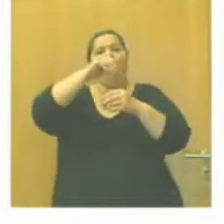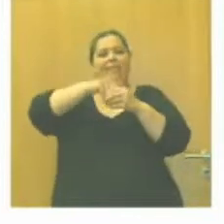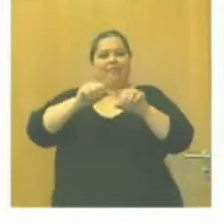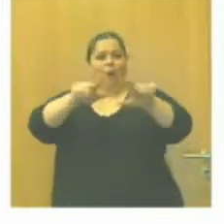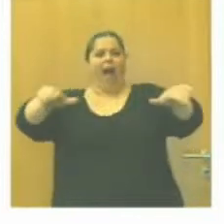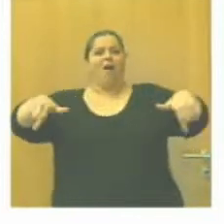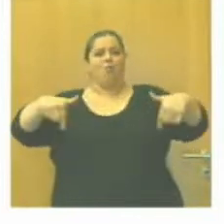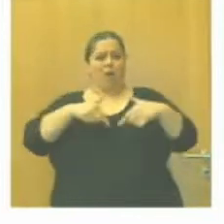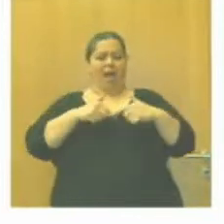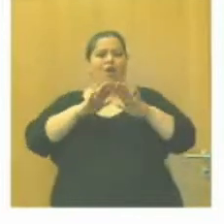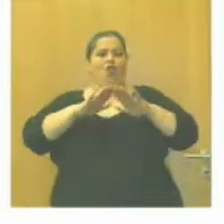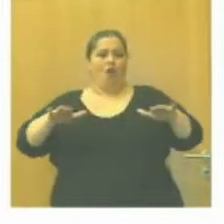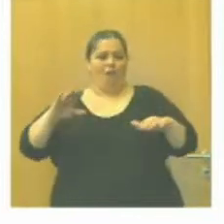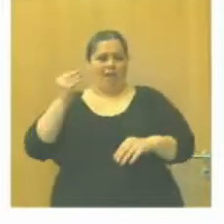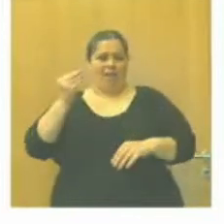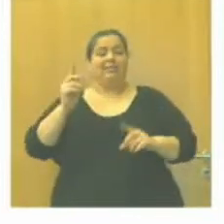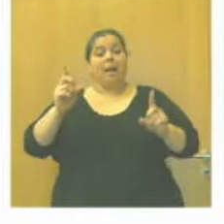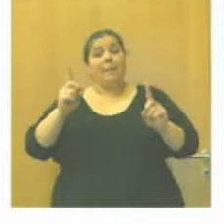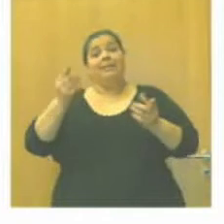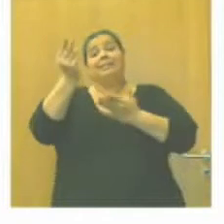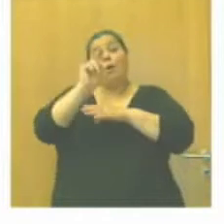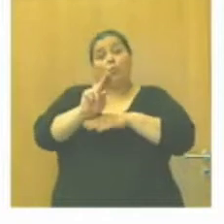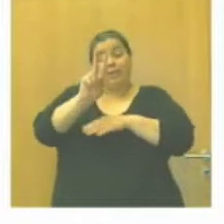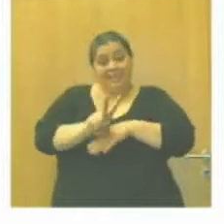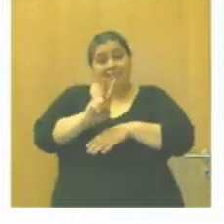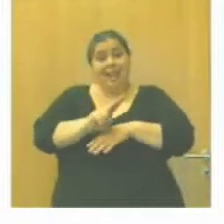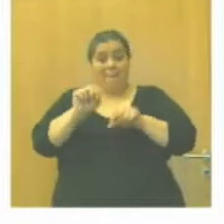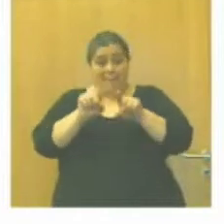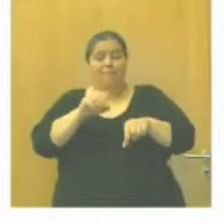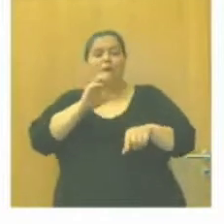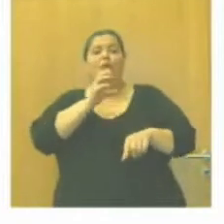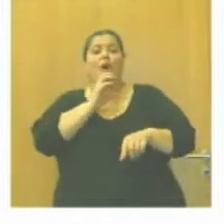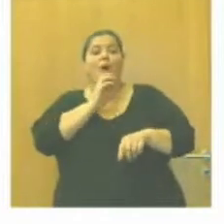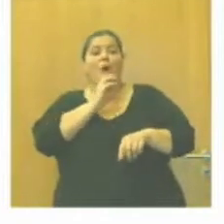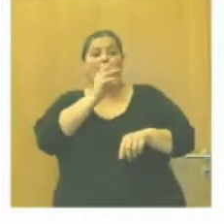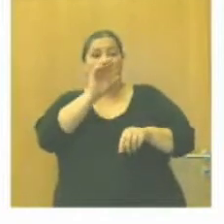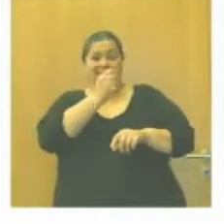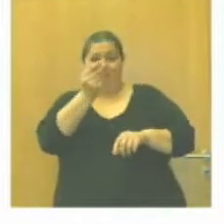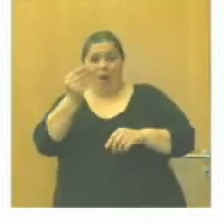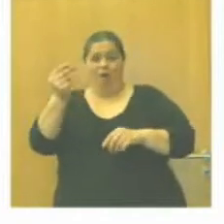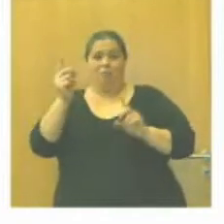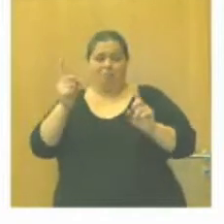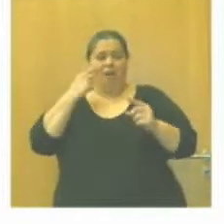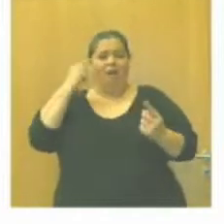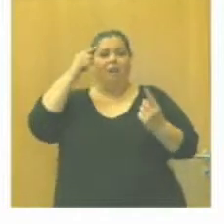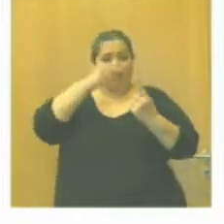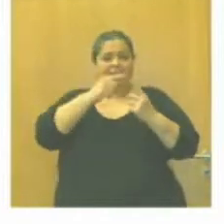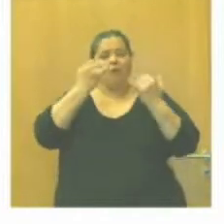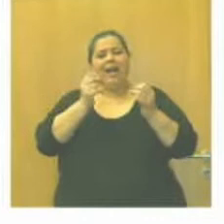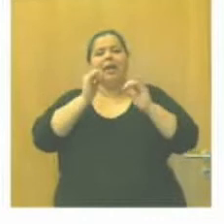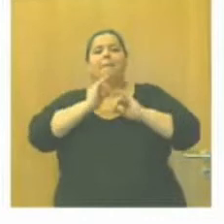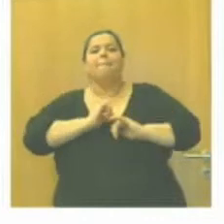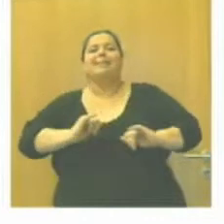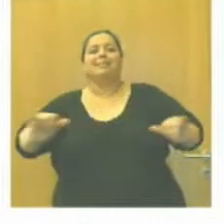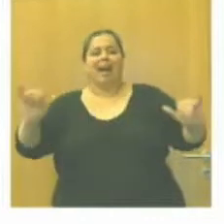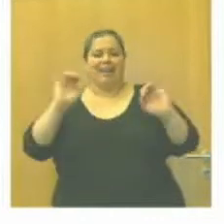está utilizando el cómic, y para cada cómic existe otro objetivo y otros mensajes claves que el